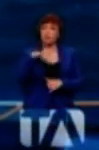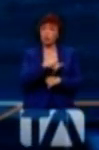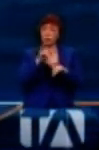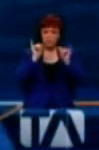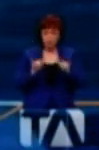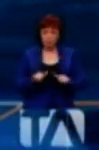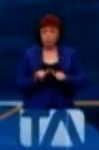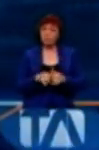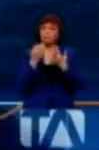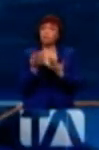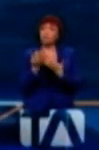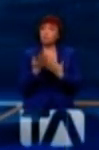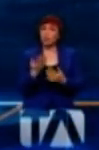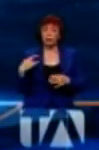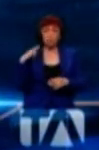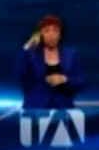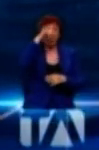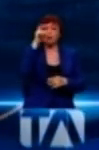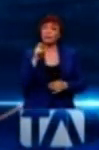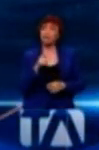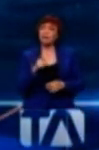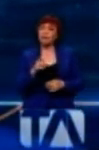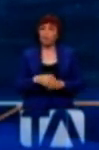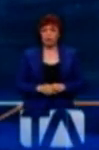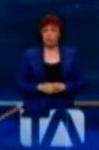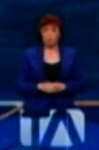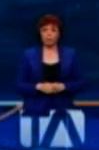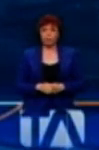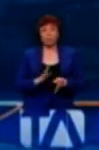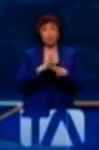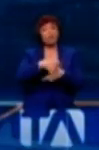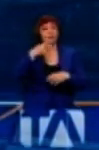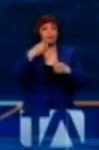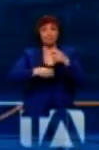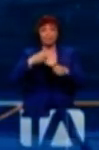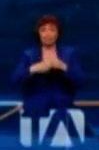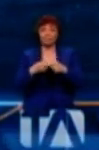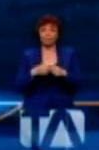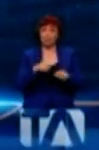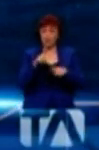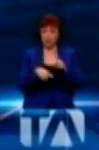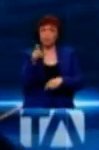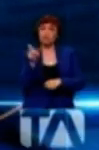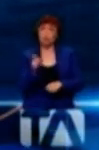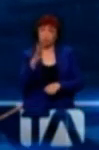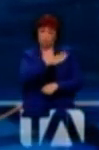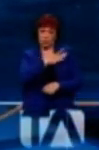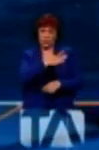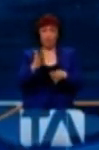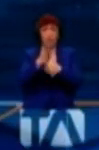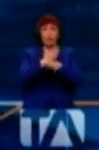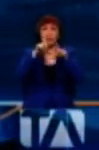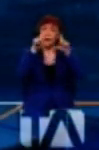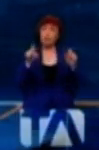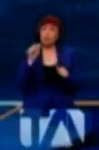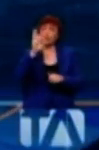operaciones programadas para el mismo, provocando perjuicios a las operaciones de otras rutas y de los demás pasajeros que confiaron en TAME EP para